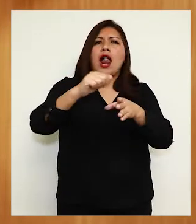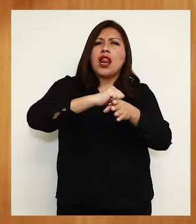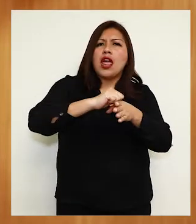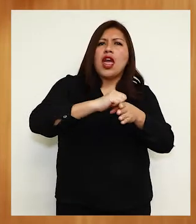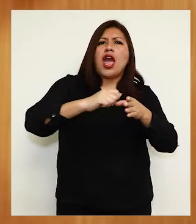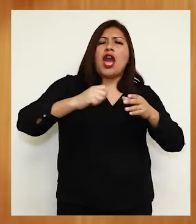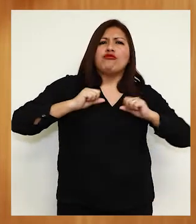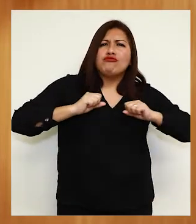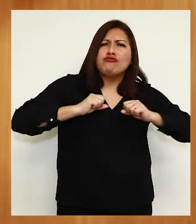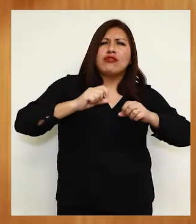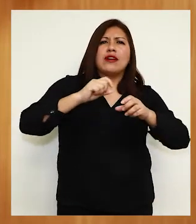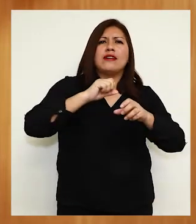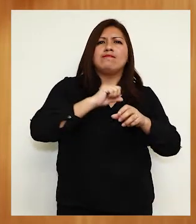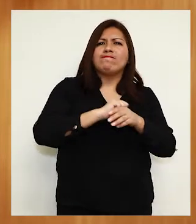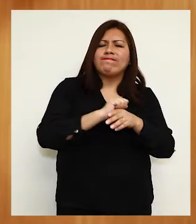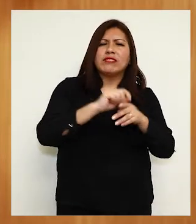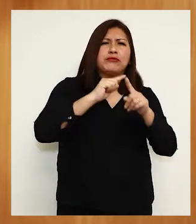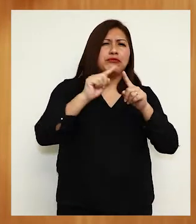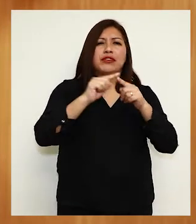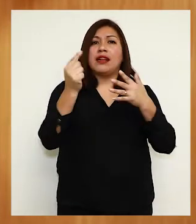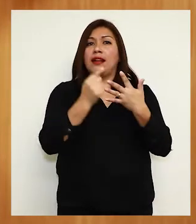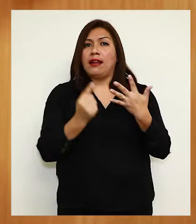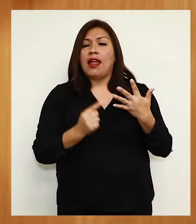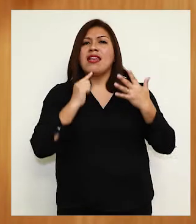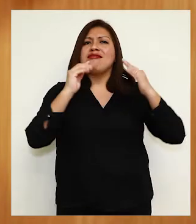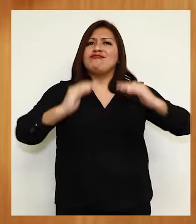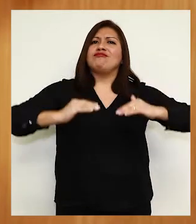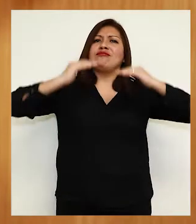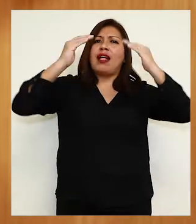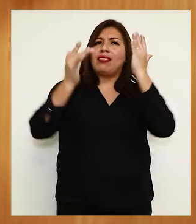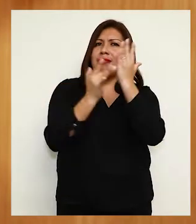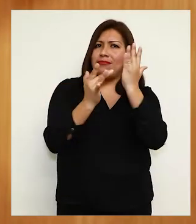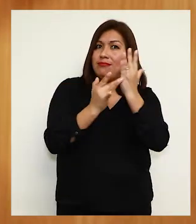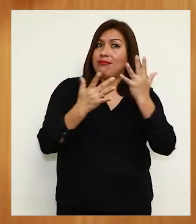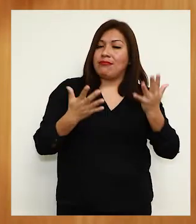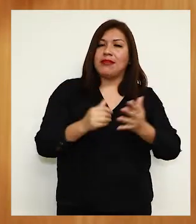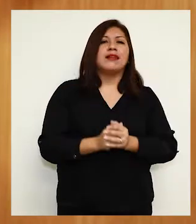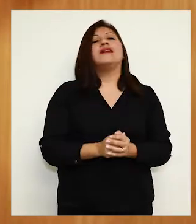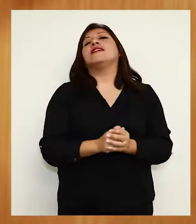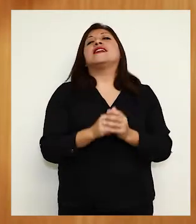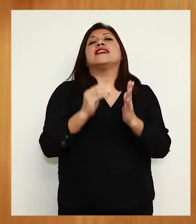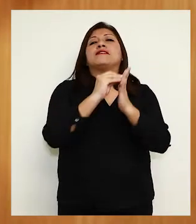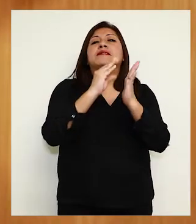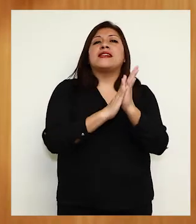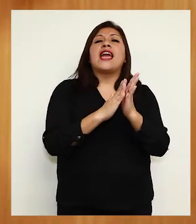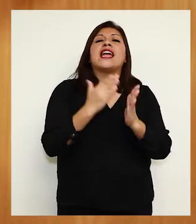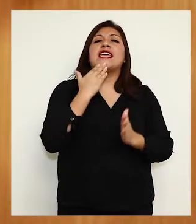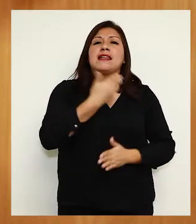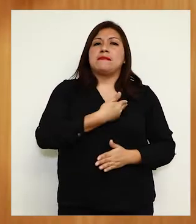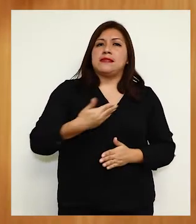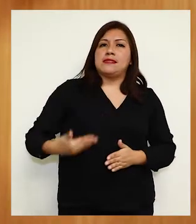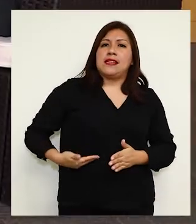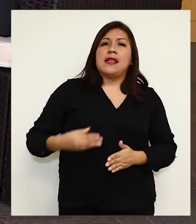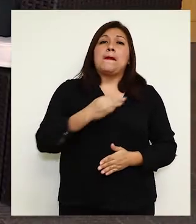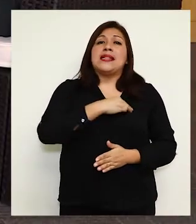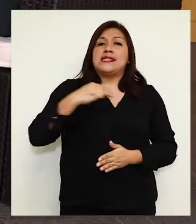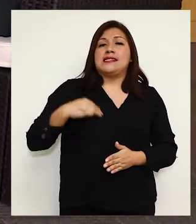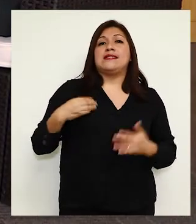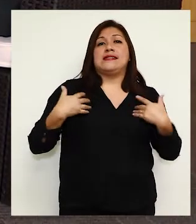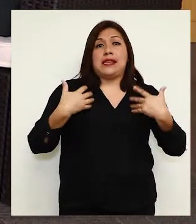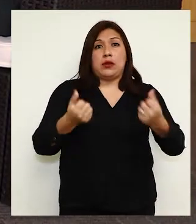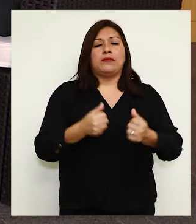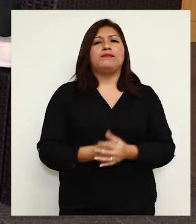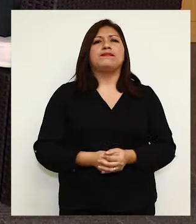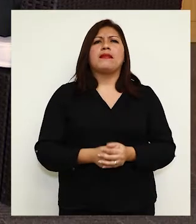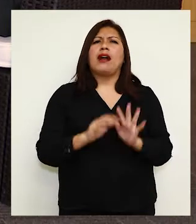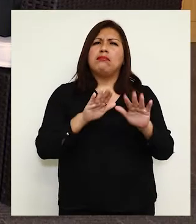Rehabilitación, que es una entidad técnica de alta complejidad, dependiente y adscrita al Ministerio de Salud.